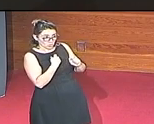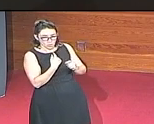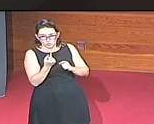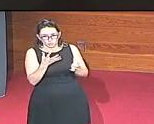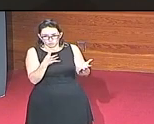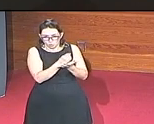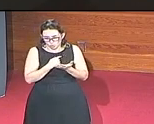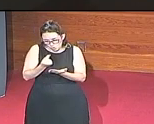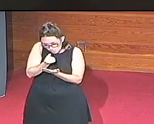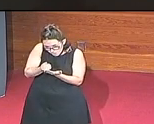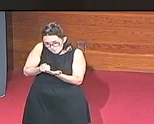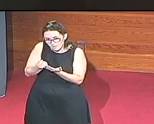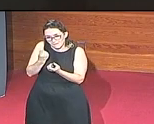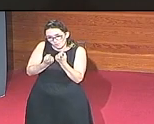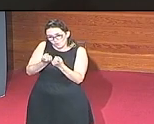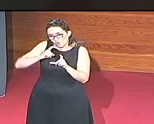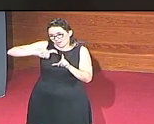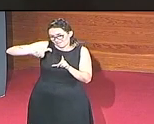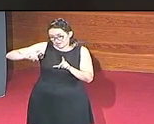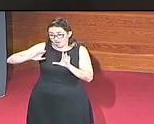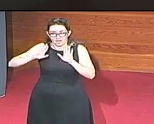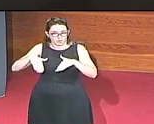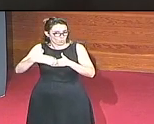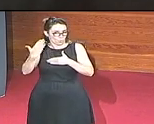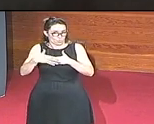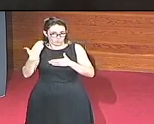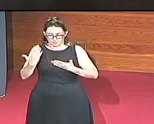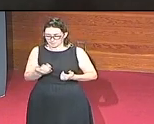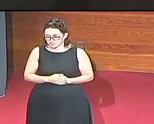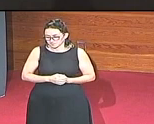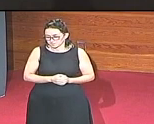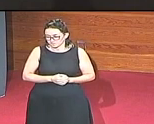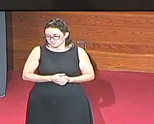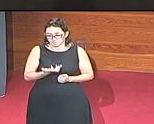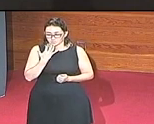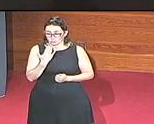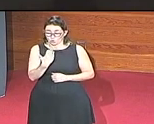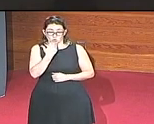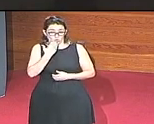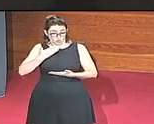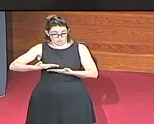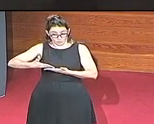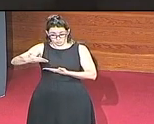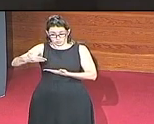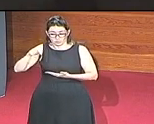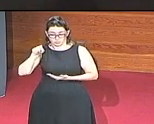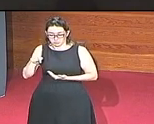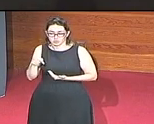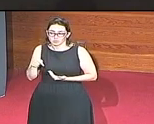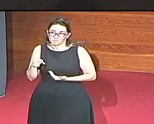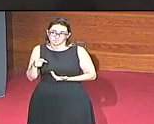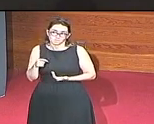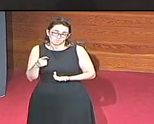y se puso de moda y sobre todo en el correo tuvimos la